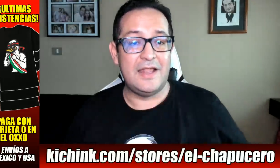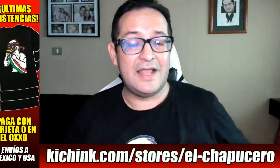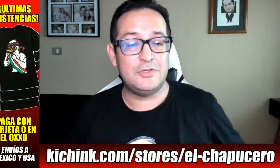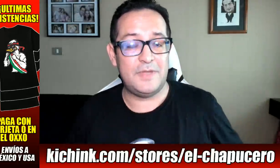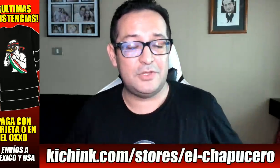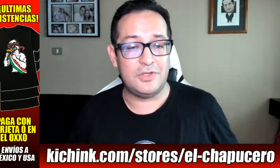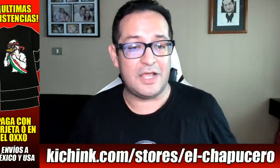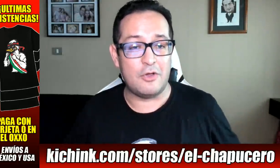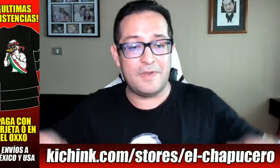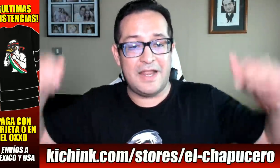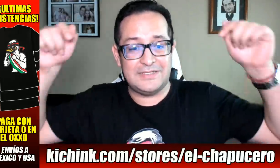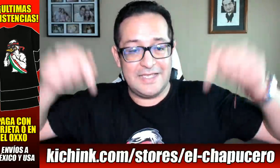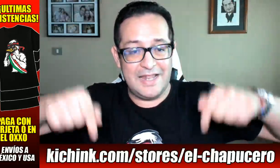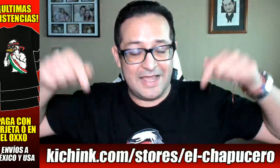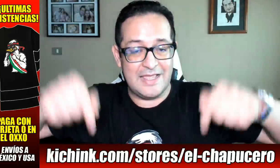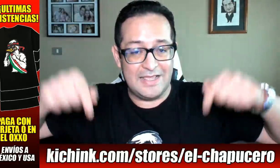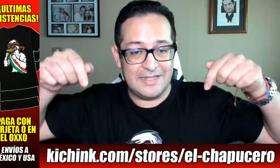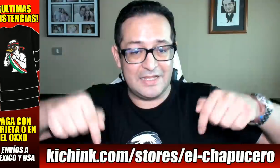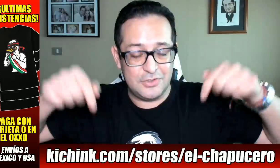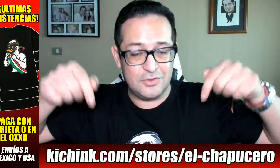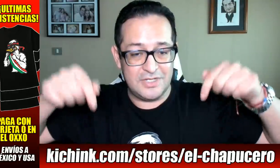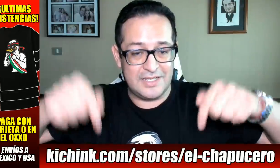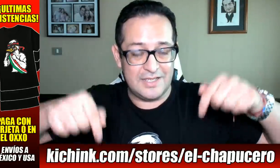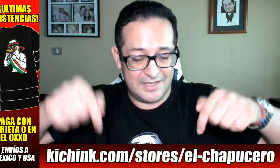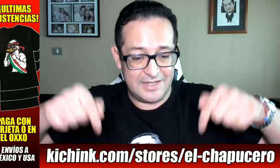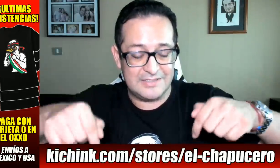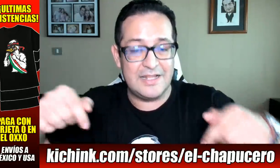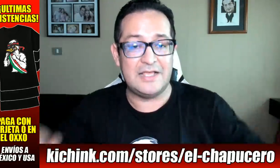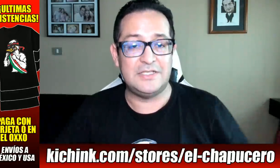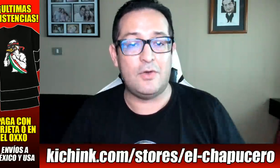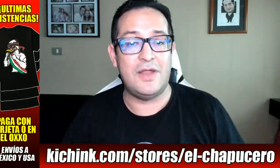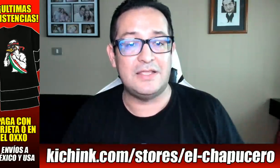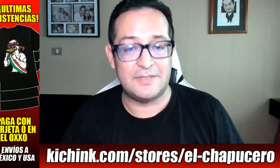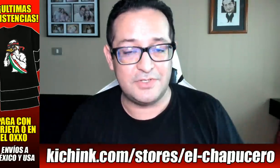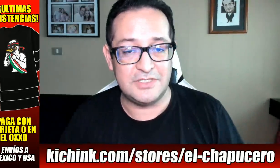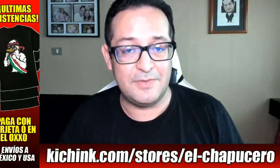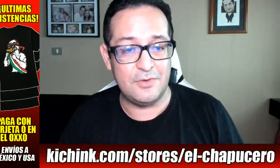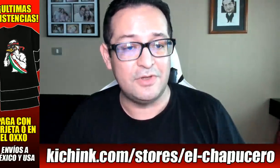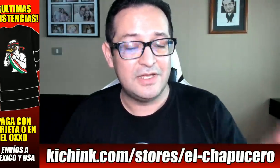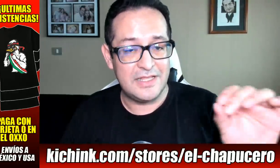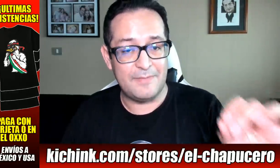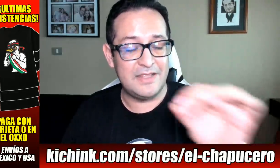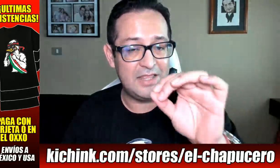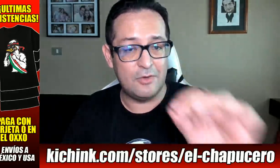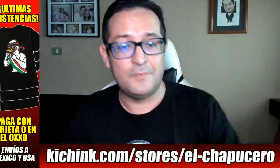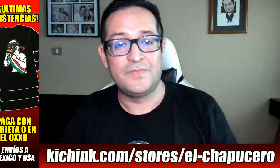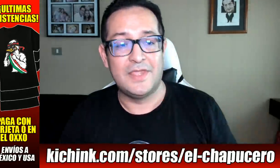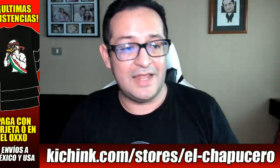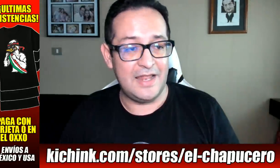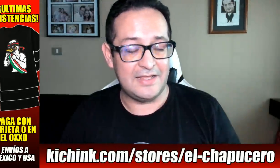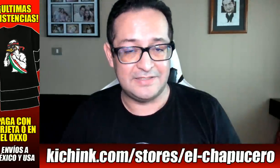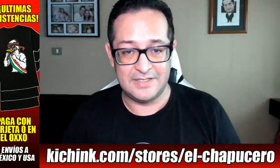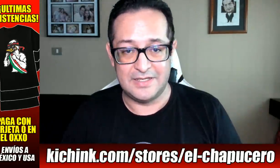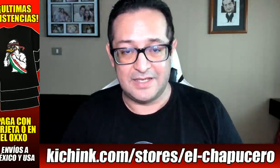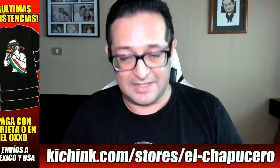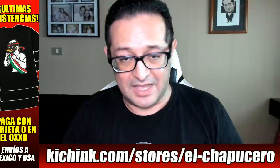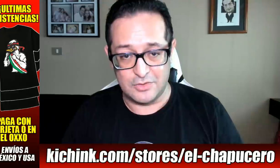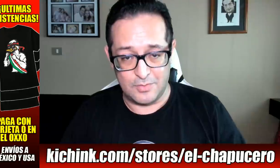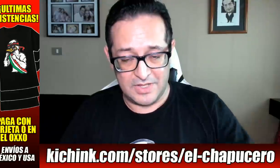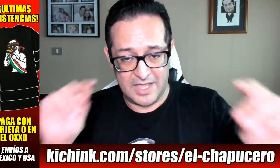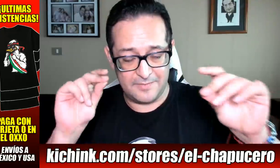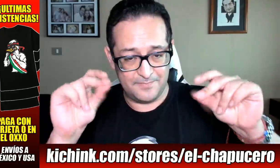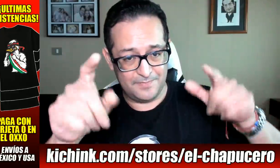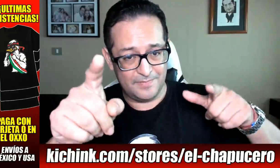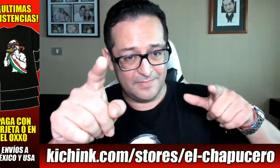el ganso patriota compra las en la dirección en este enlace o en la descripción de este vídeo también te dejo ir en las que